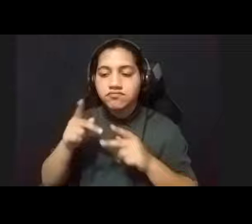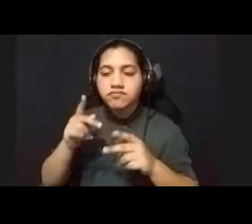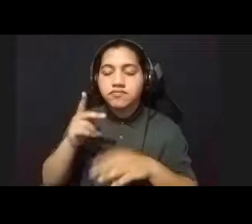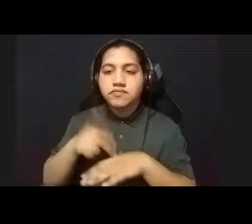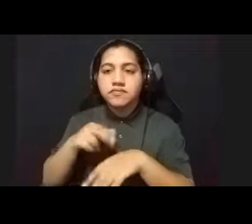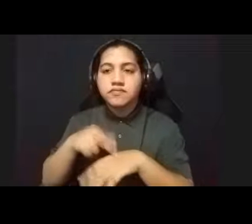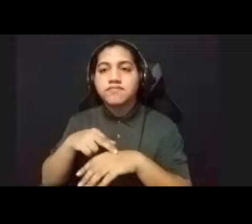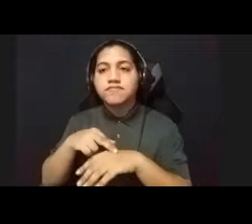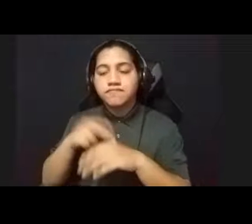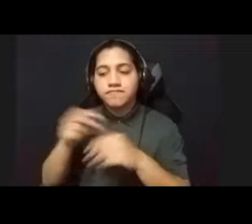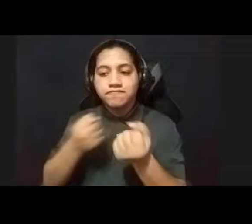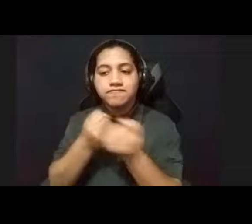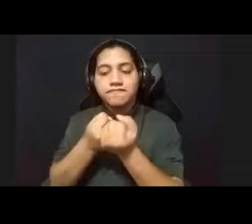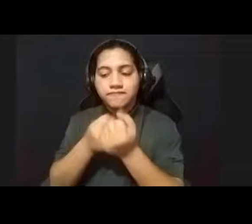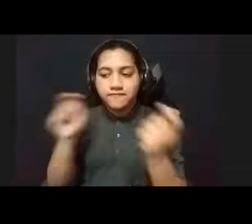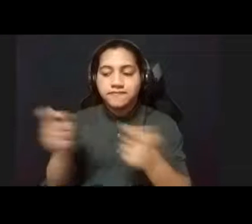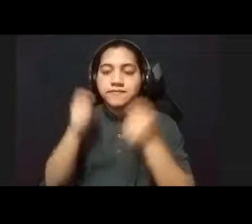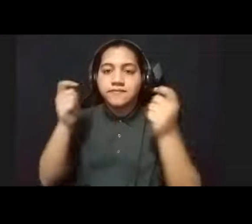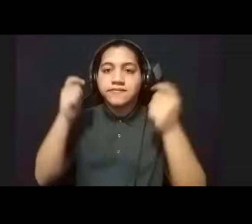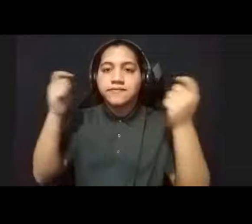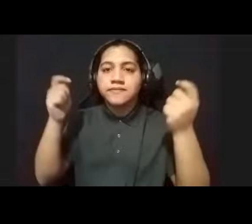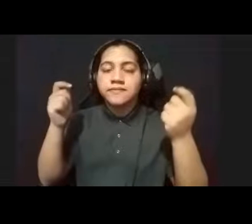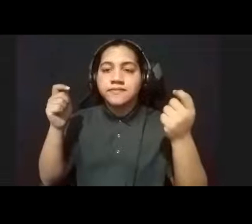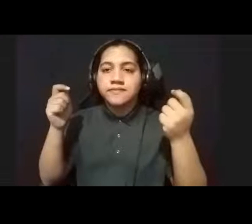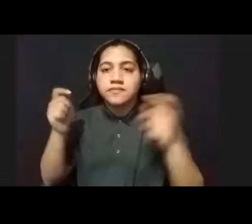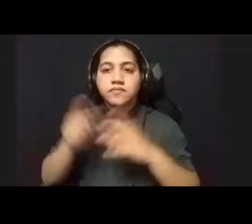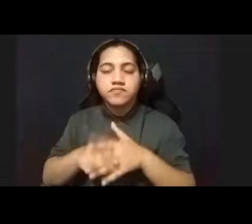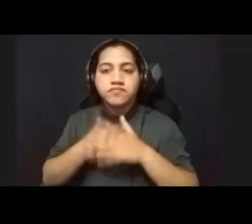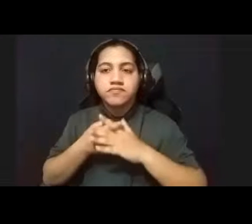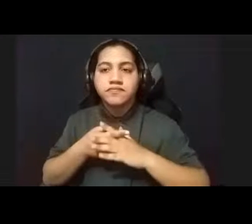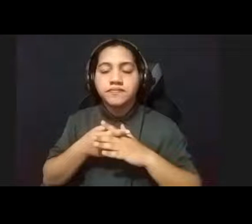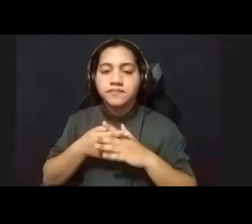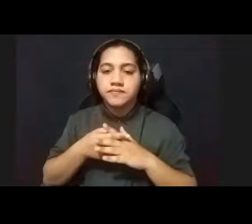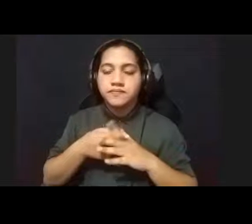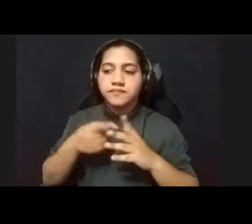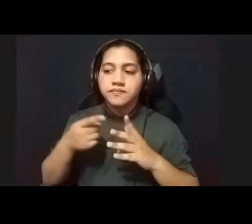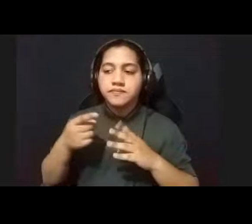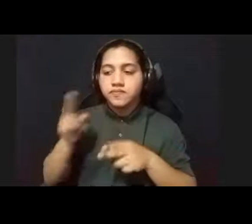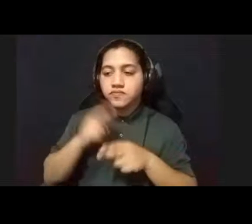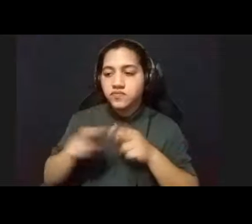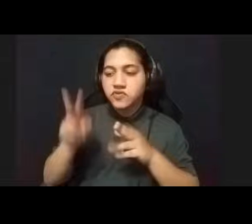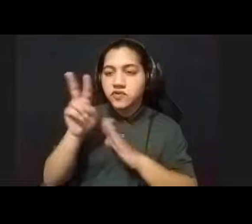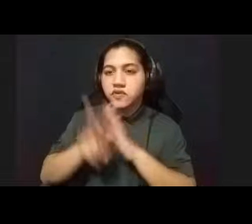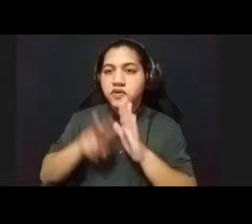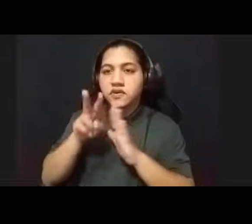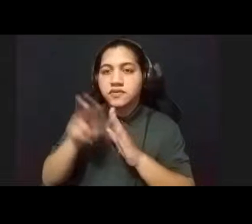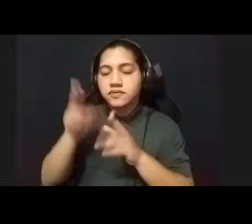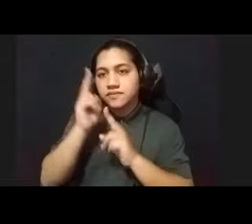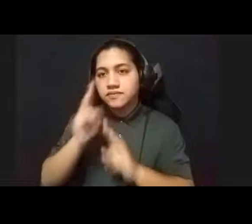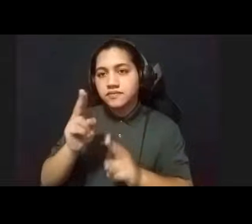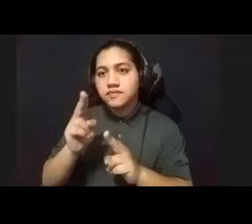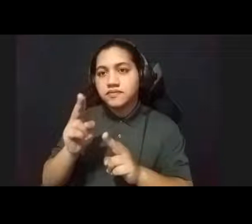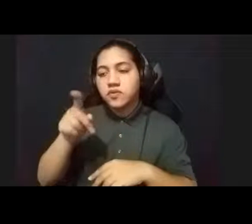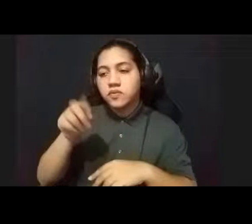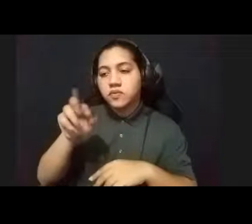se una a esta importantísima celebración. Comienzo la travesía con un corto video en honor a Pura